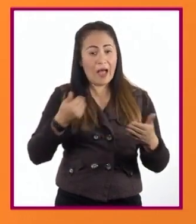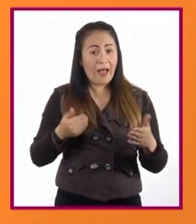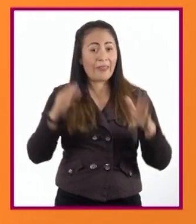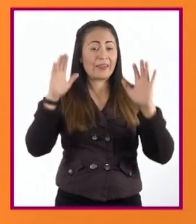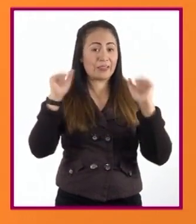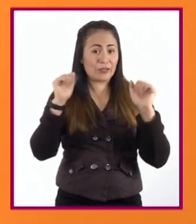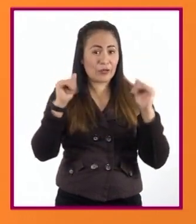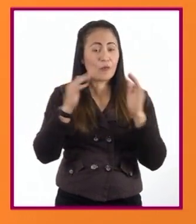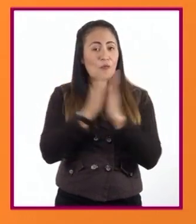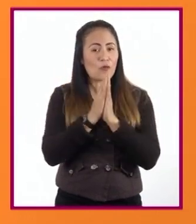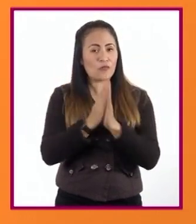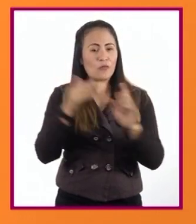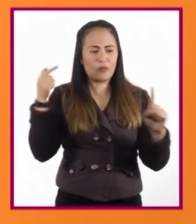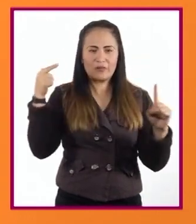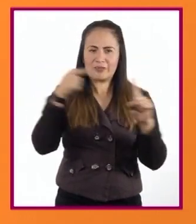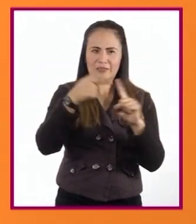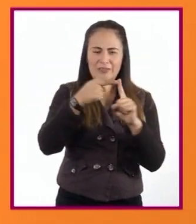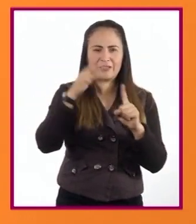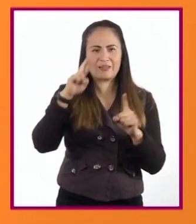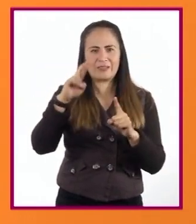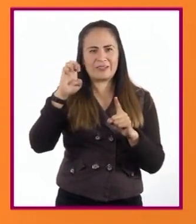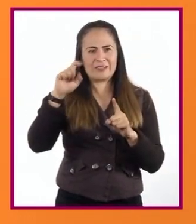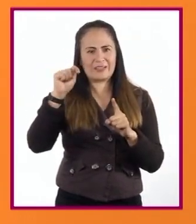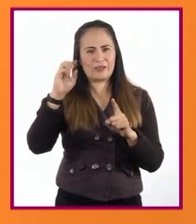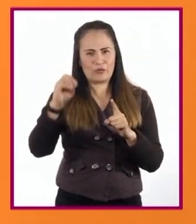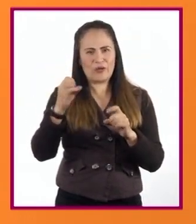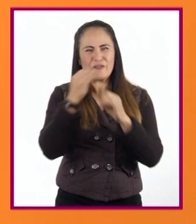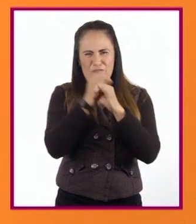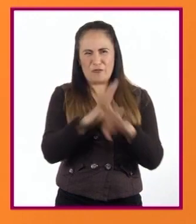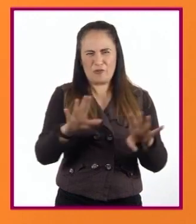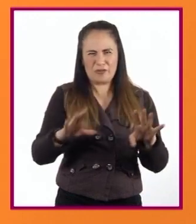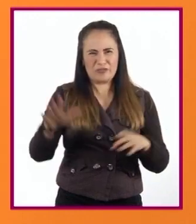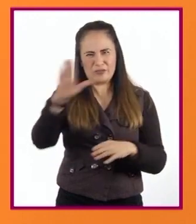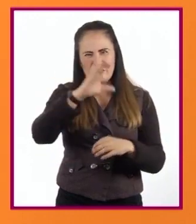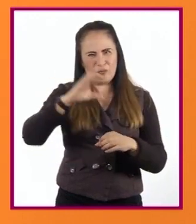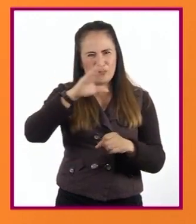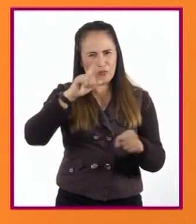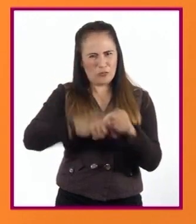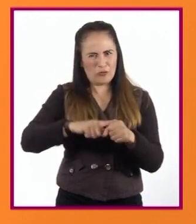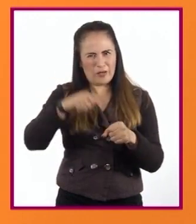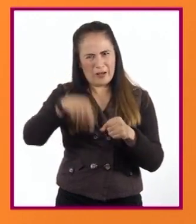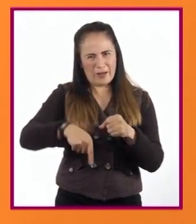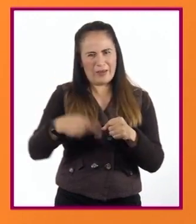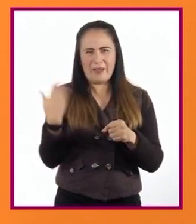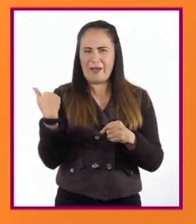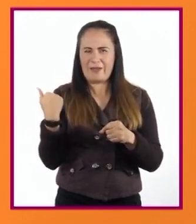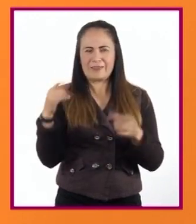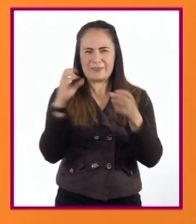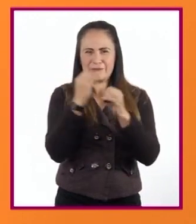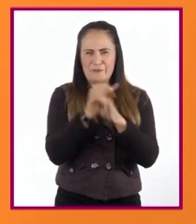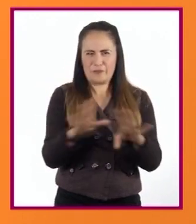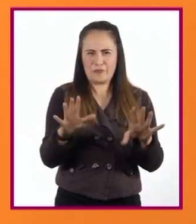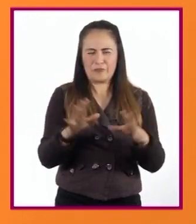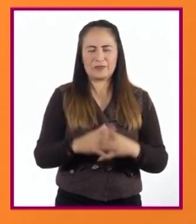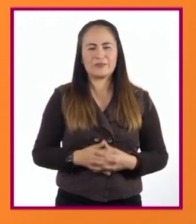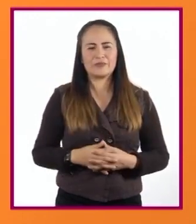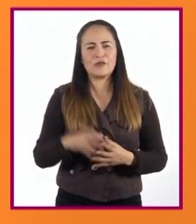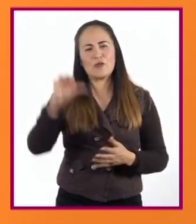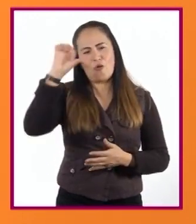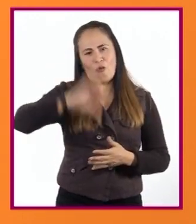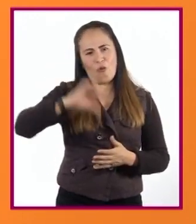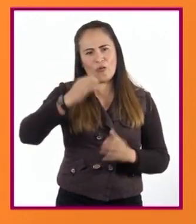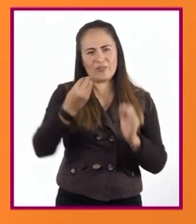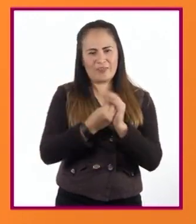los retamos a elaborar una infografía sobre la cultura cuicuilca. Con los datos que recabaron dentro de esta